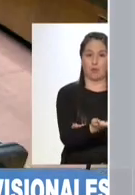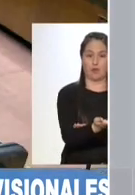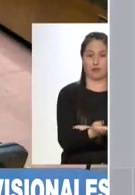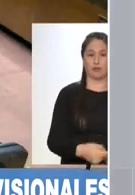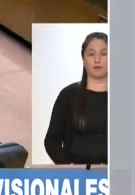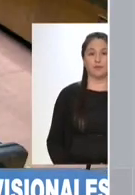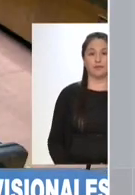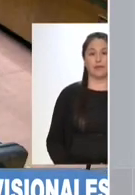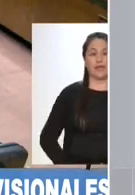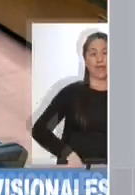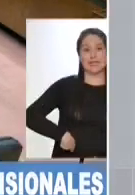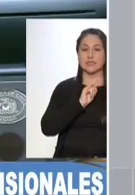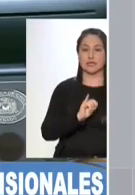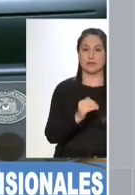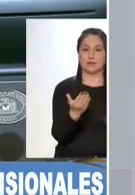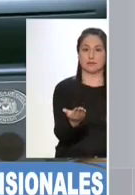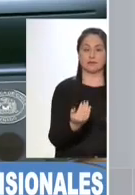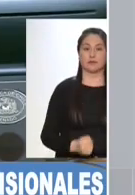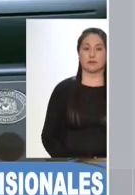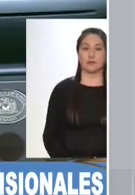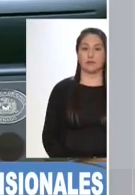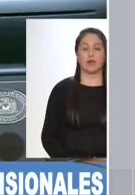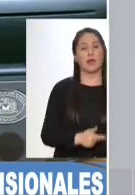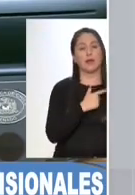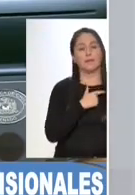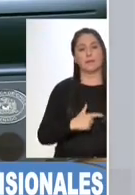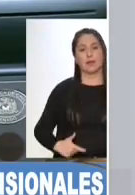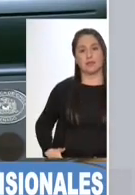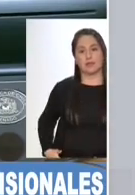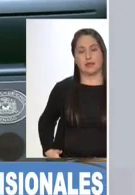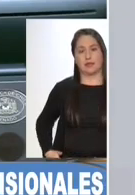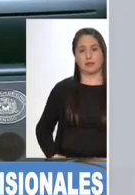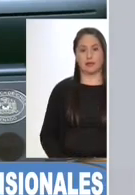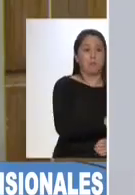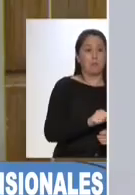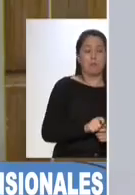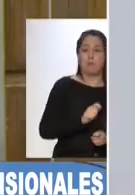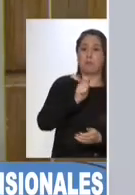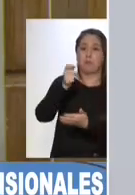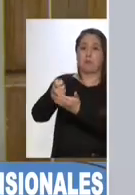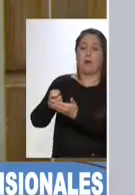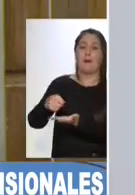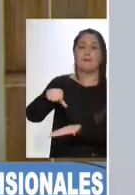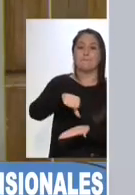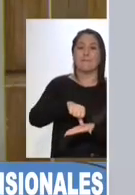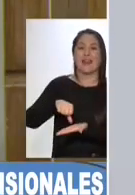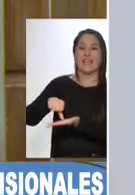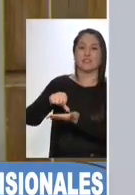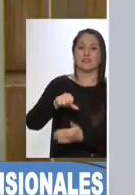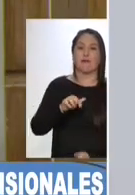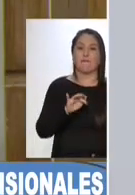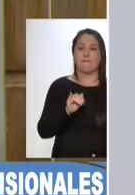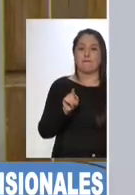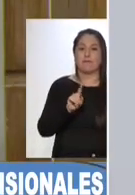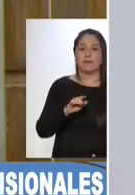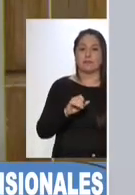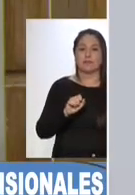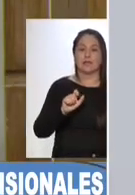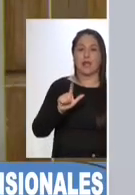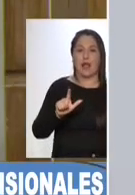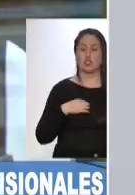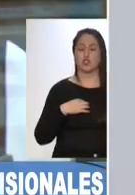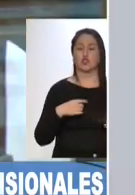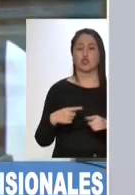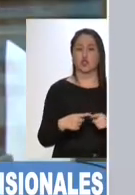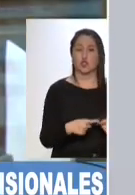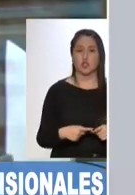¿Cómo? Menos en el fondo. Claro, no, no, pero me refiero... En total. Claro, en total, en total. Que todavía no